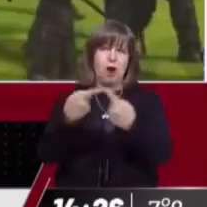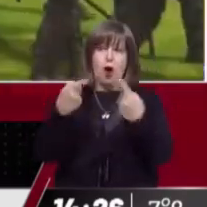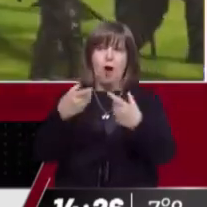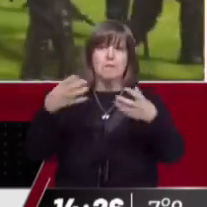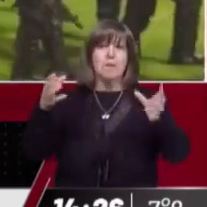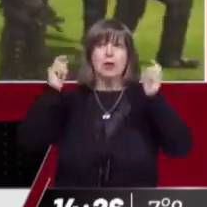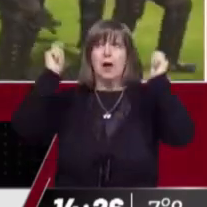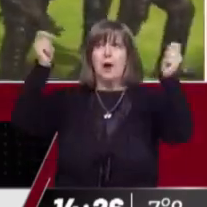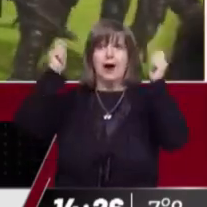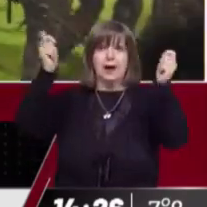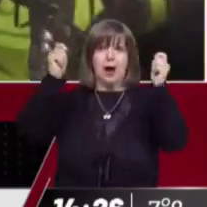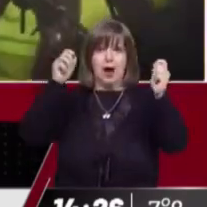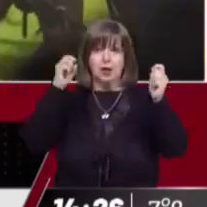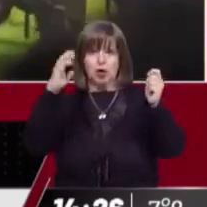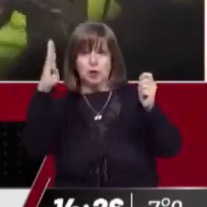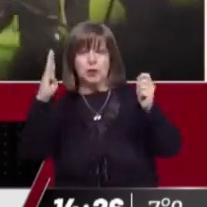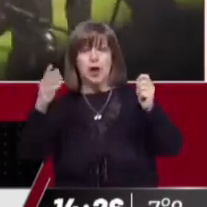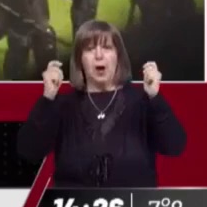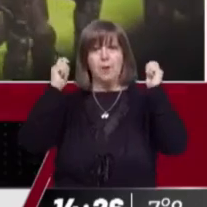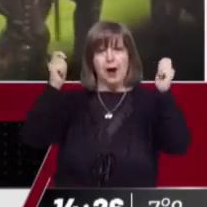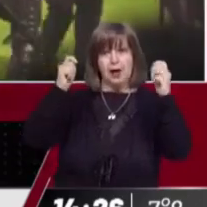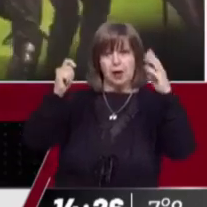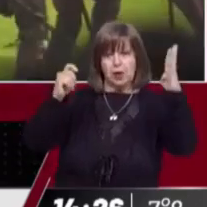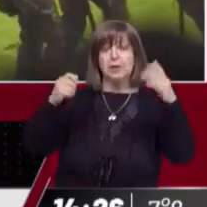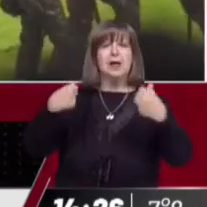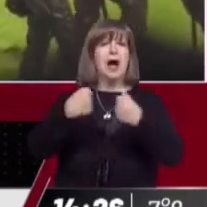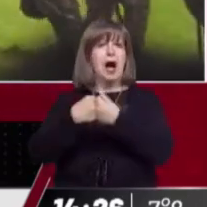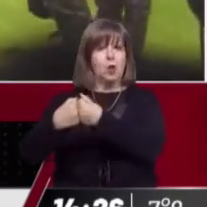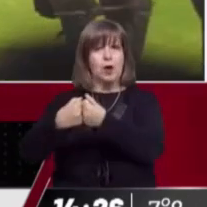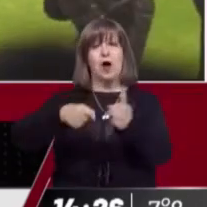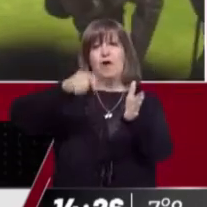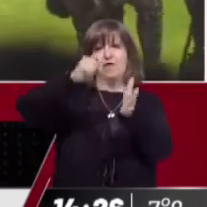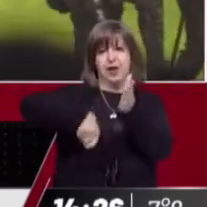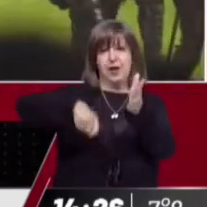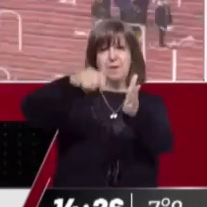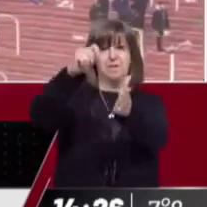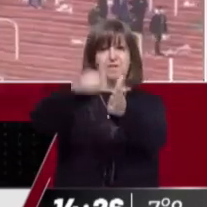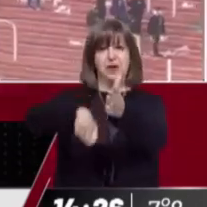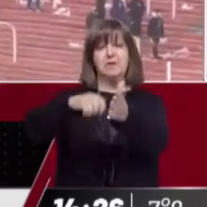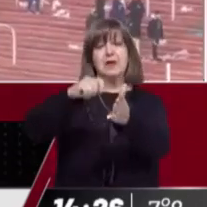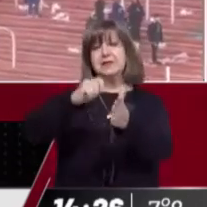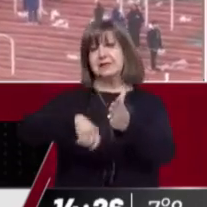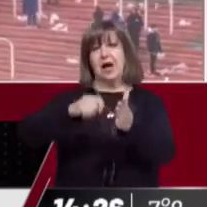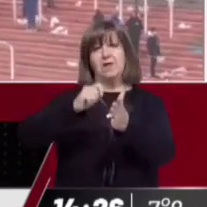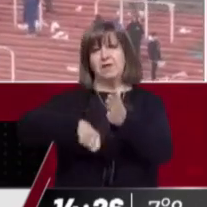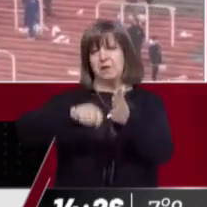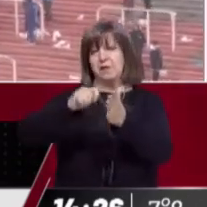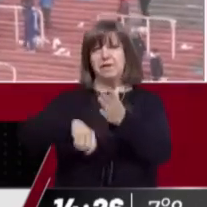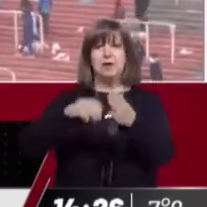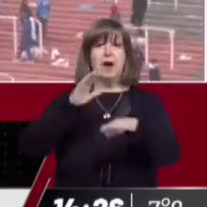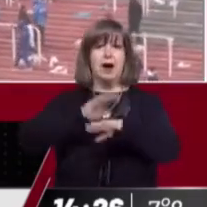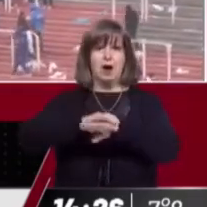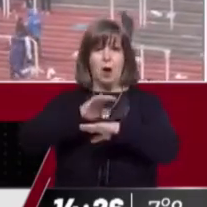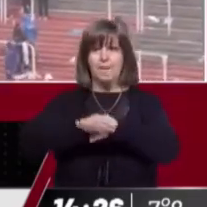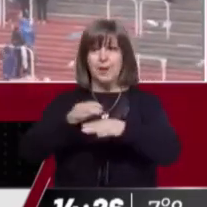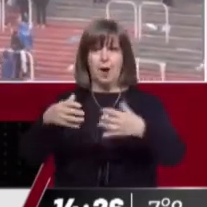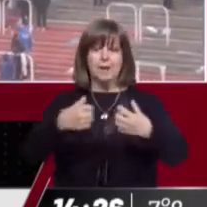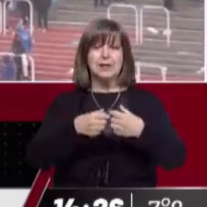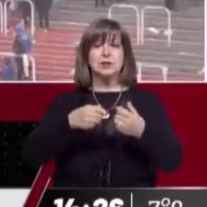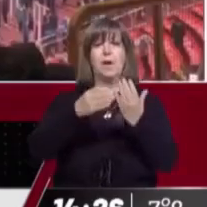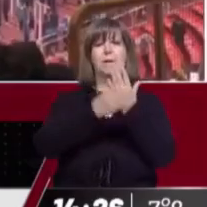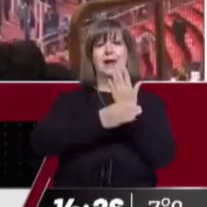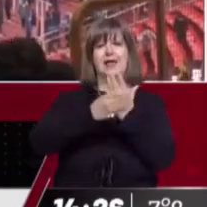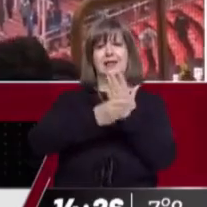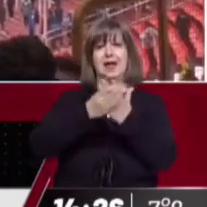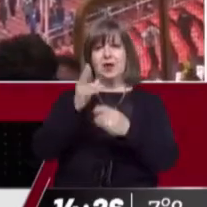los barras del club, hemos llegado a un acuerdo, se ha firmado un acuerdo y un compromiso entre el Ministerio